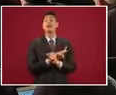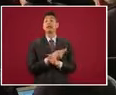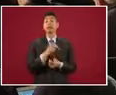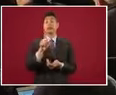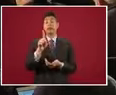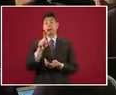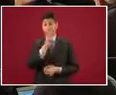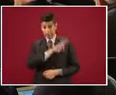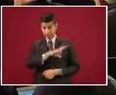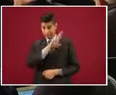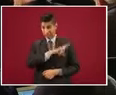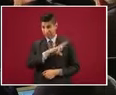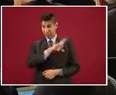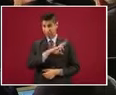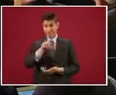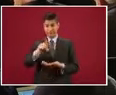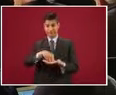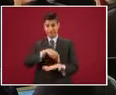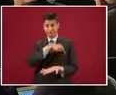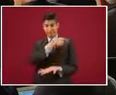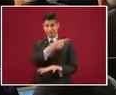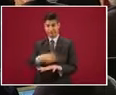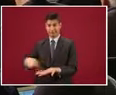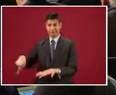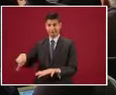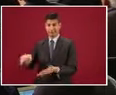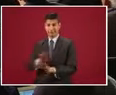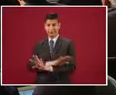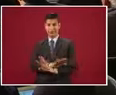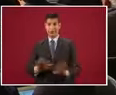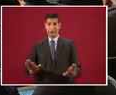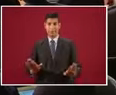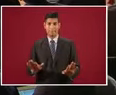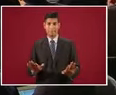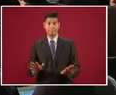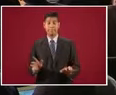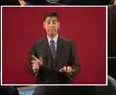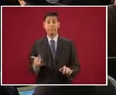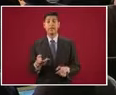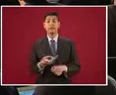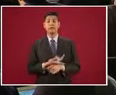renta, porque este avión